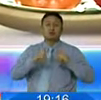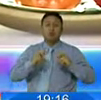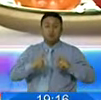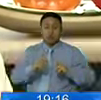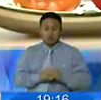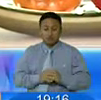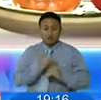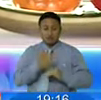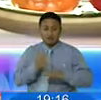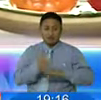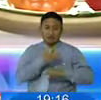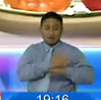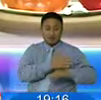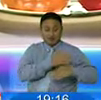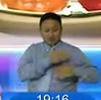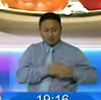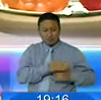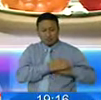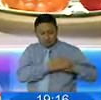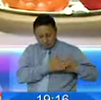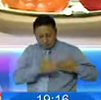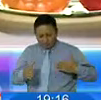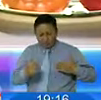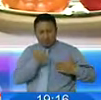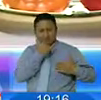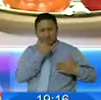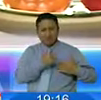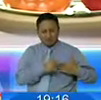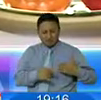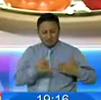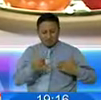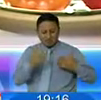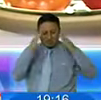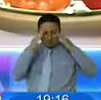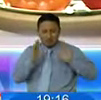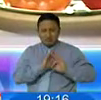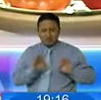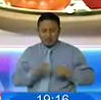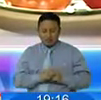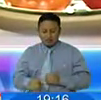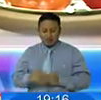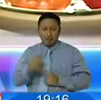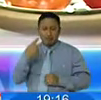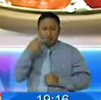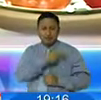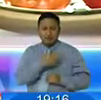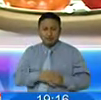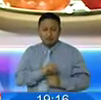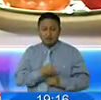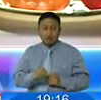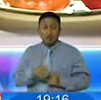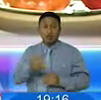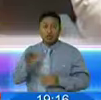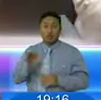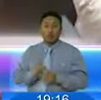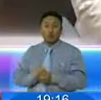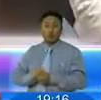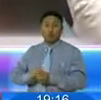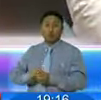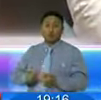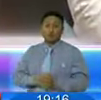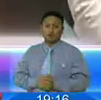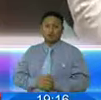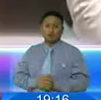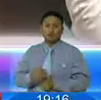fraguada de muchos errores, negligencias, omisiones, mentiras, forjamiento de documentos. Ella